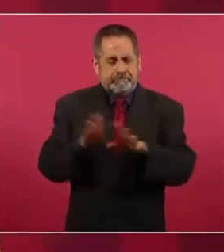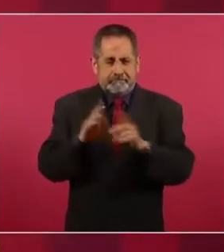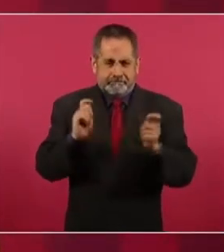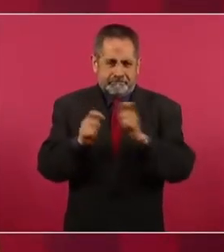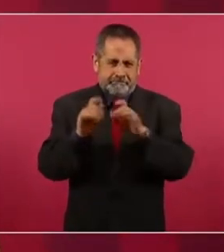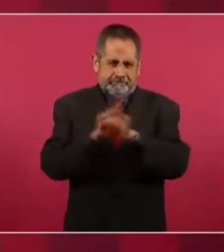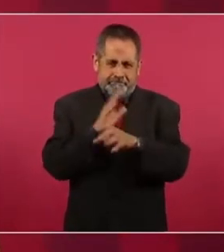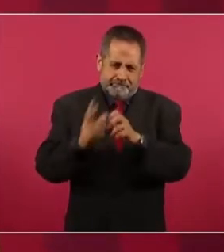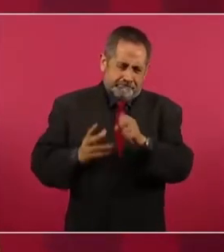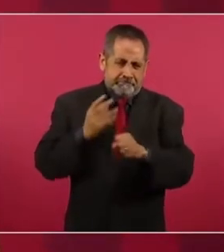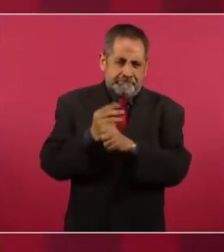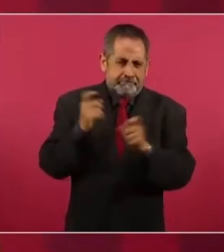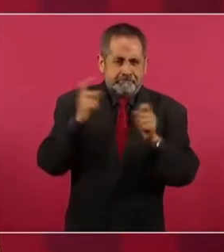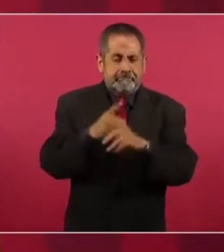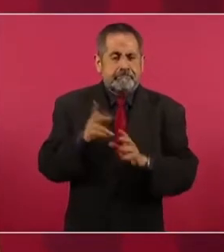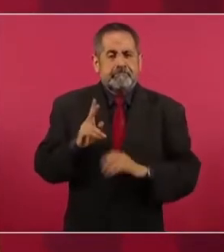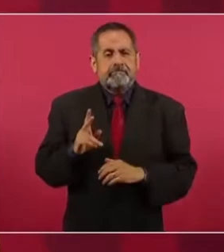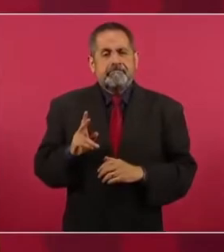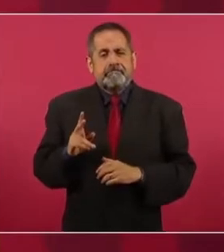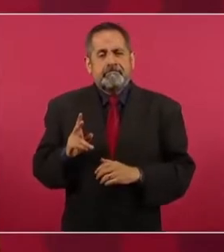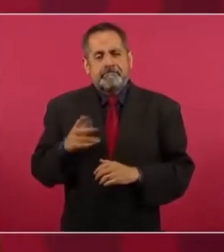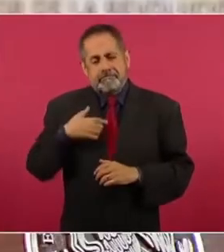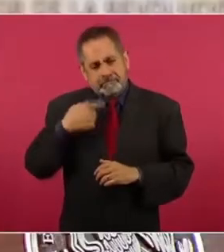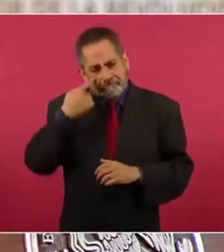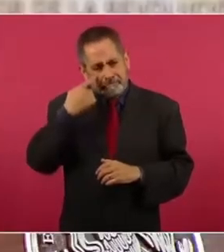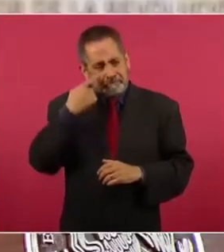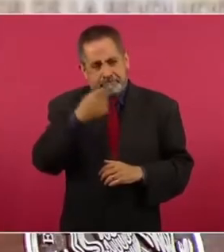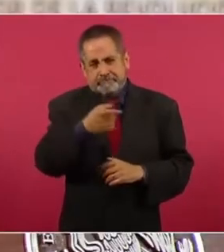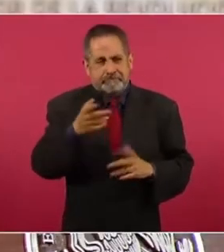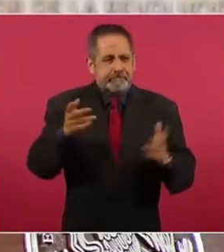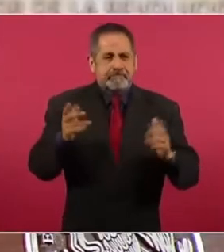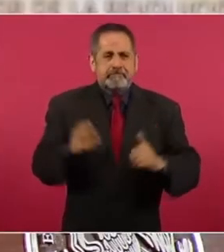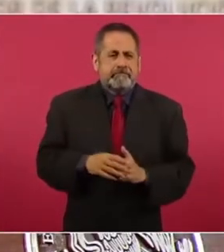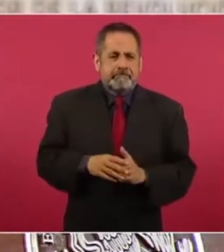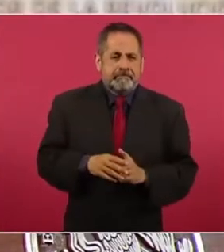adaptarse al cambio, lo veo en